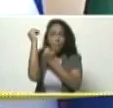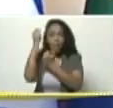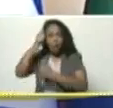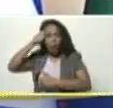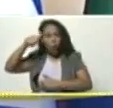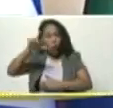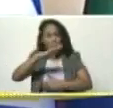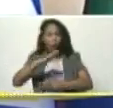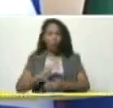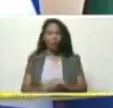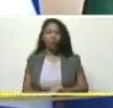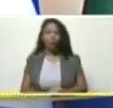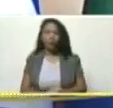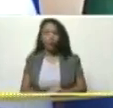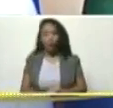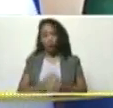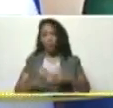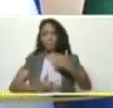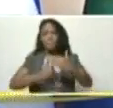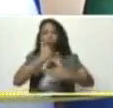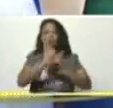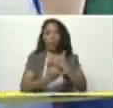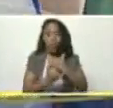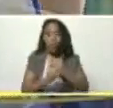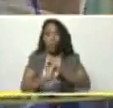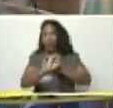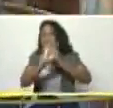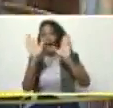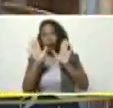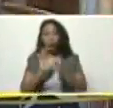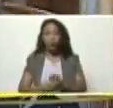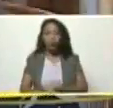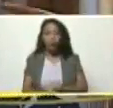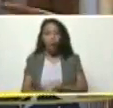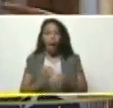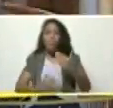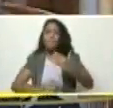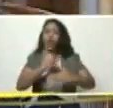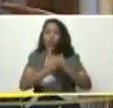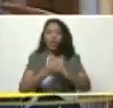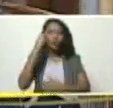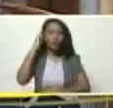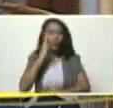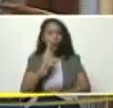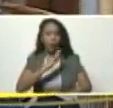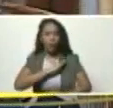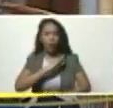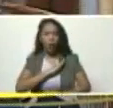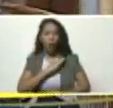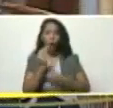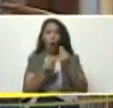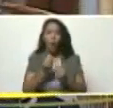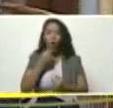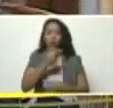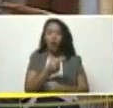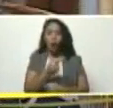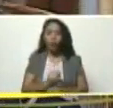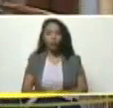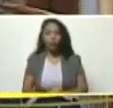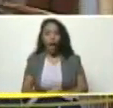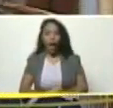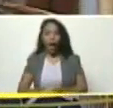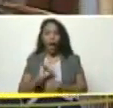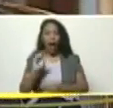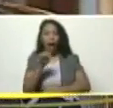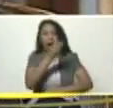pueblos en un proyecto muy claro. El proyecto de Simón Bolívar, como lo dijo el